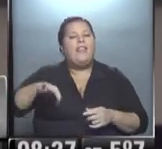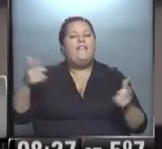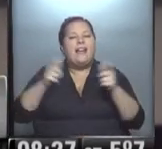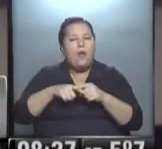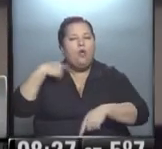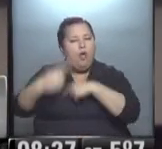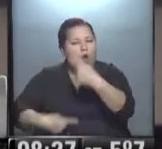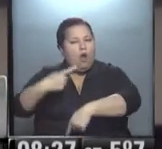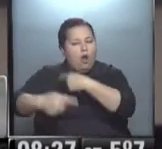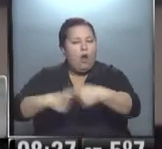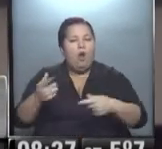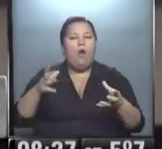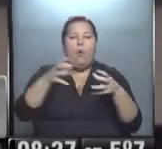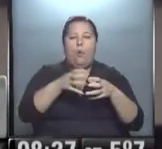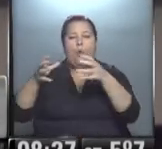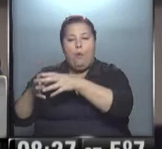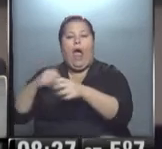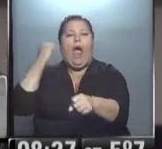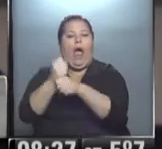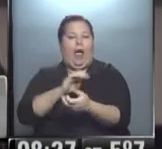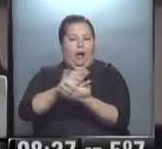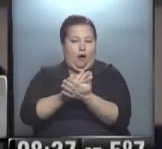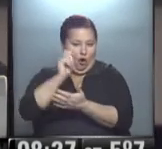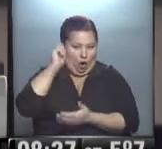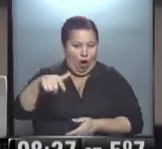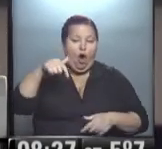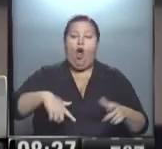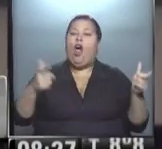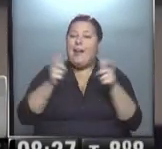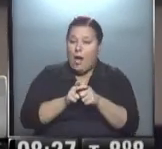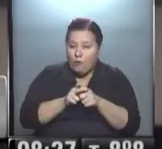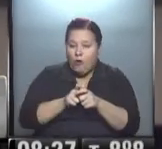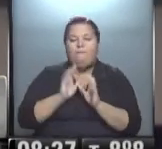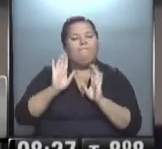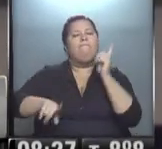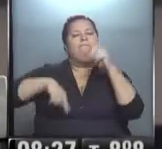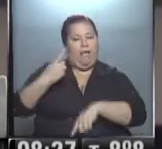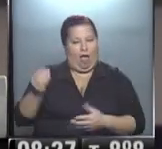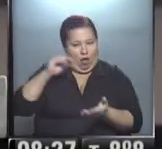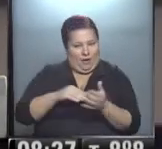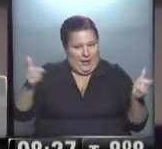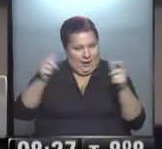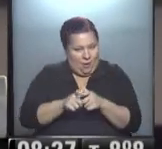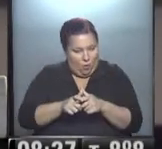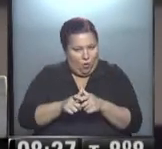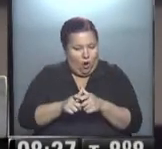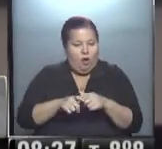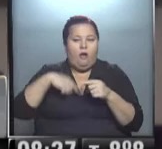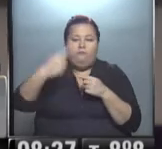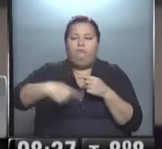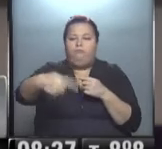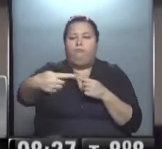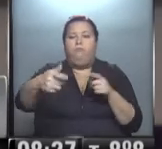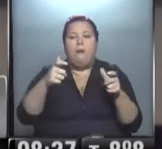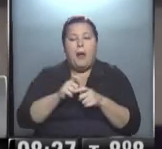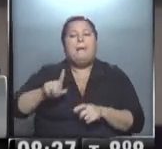continuas con las partes hasta llegar a un acuerdo decir va a haber reunión hoy pero seguramente volverá a haber reunión mañana y los días sucesivos